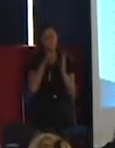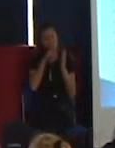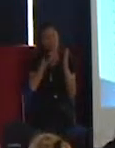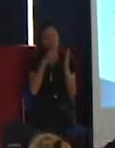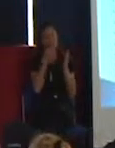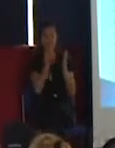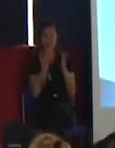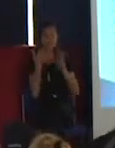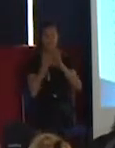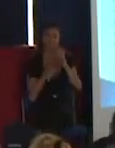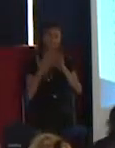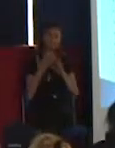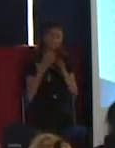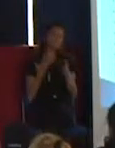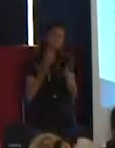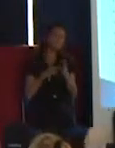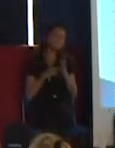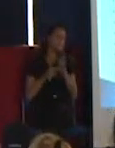suena.